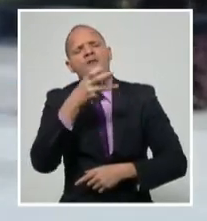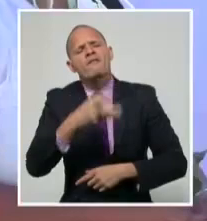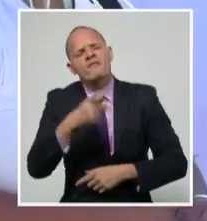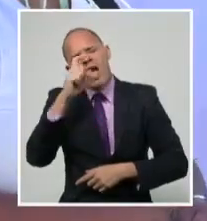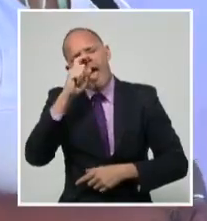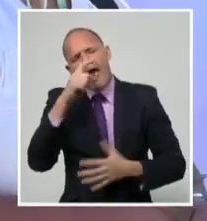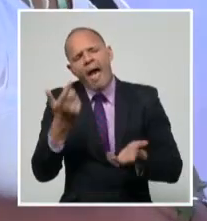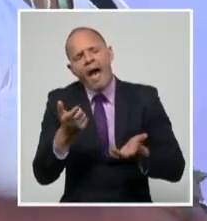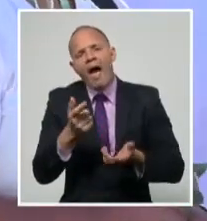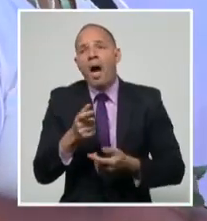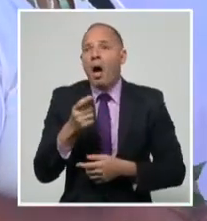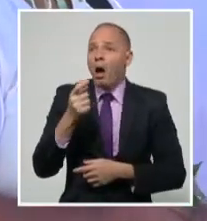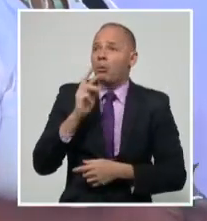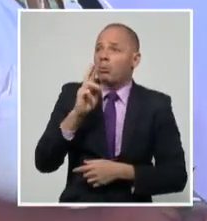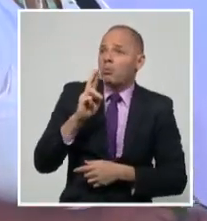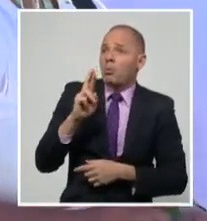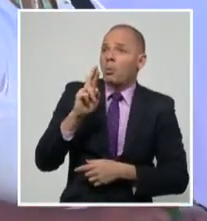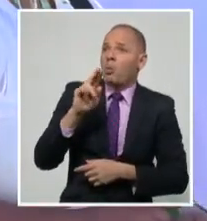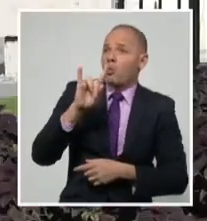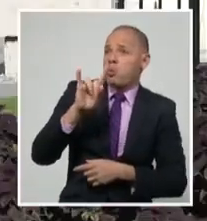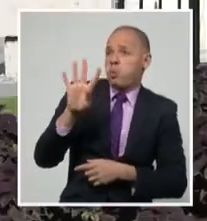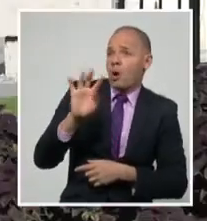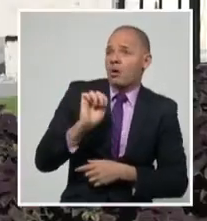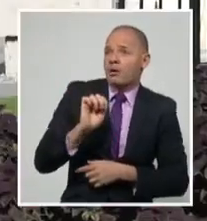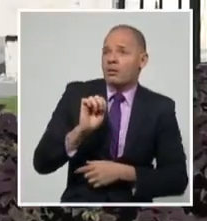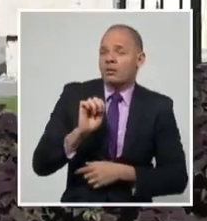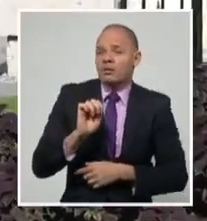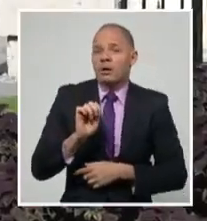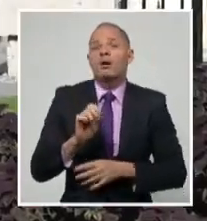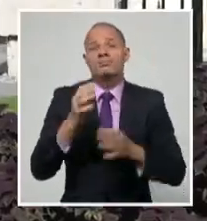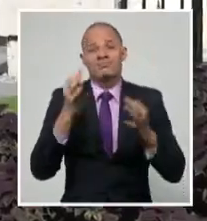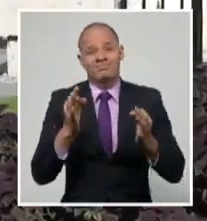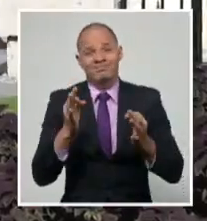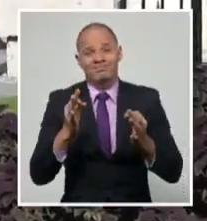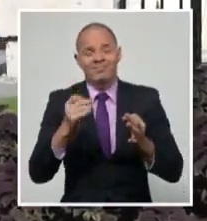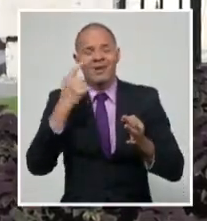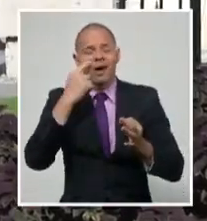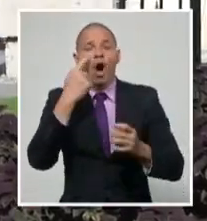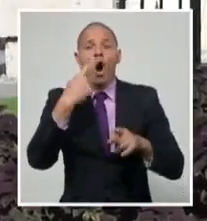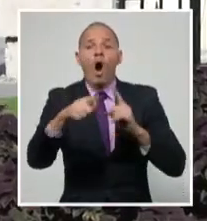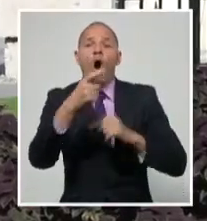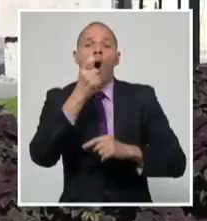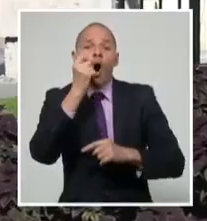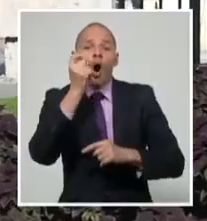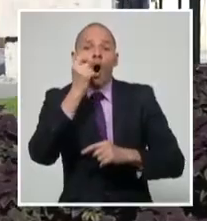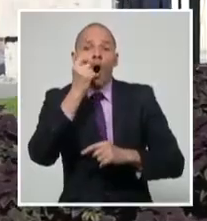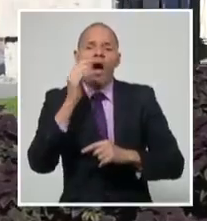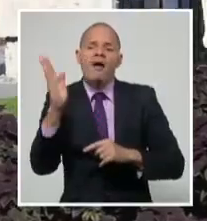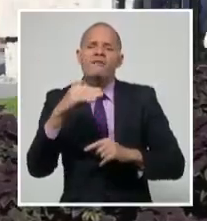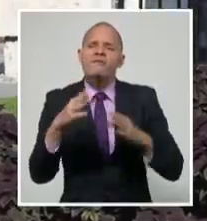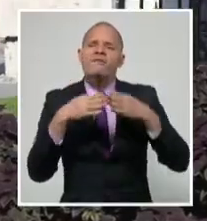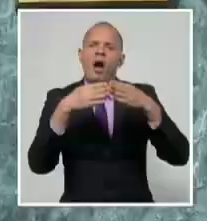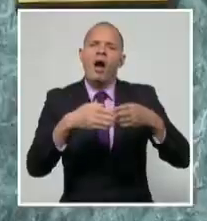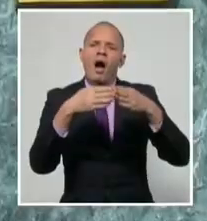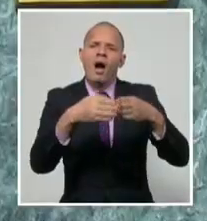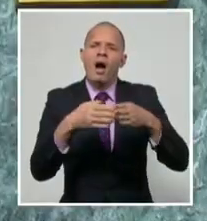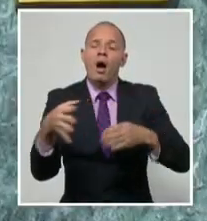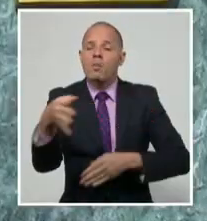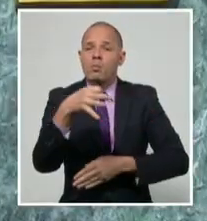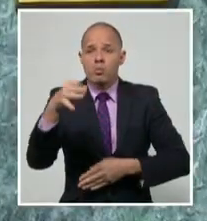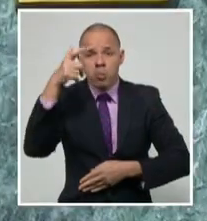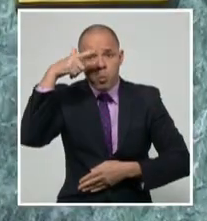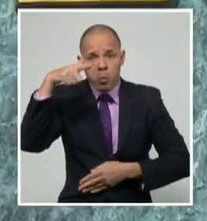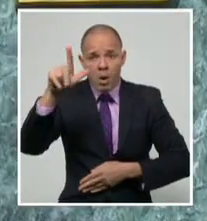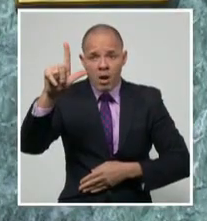94. Rival Garcés bajó de las montañas del municipio Boyarribe en Granma para reencontrarse con su guía Fidel,